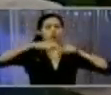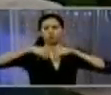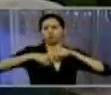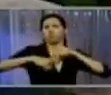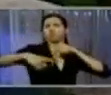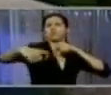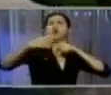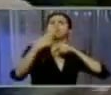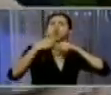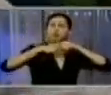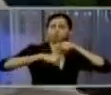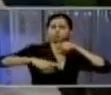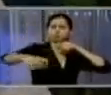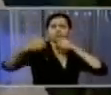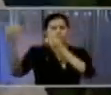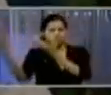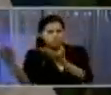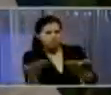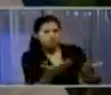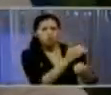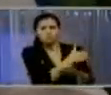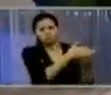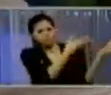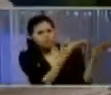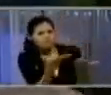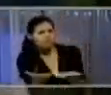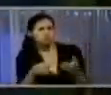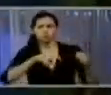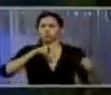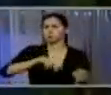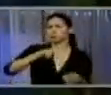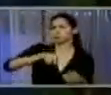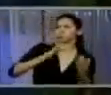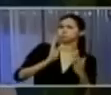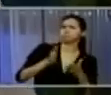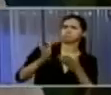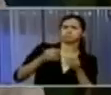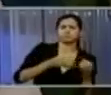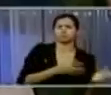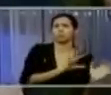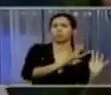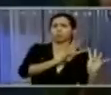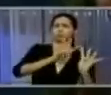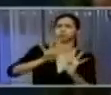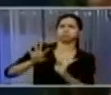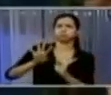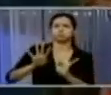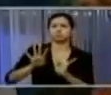aplausos y van a llegar al Palacio de Miraflores, Ramos Alud como presidente,